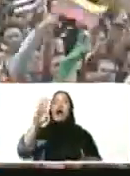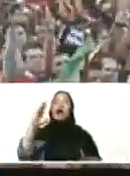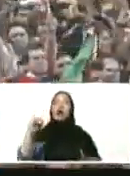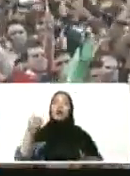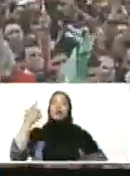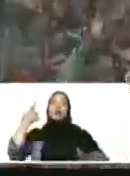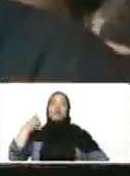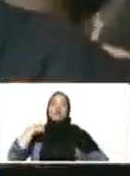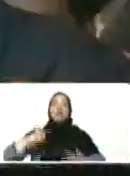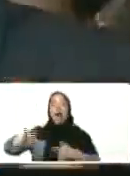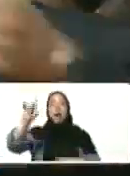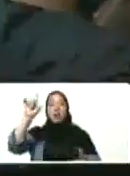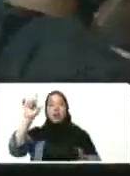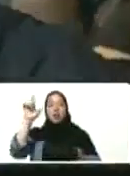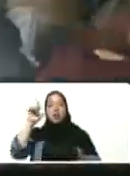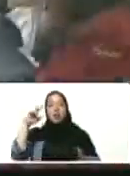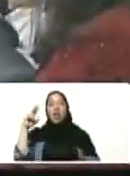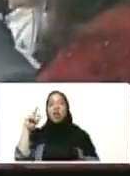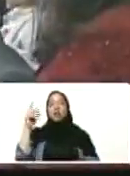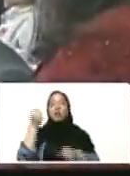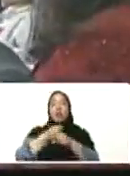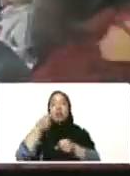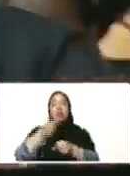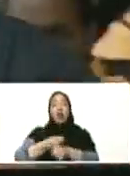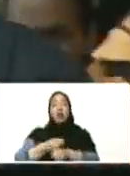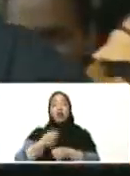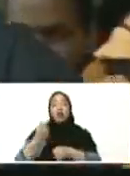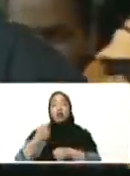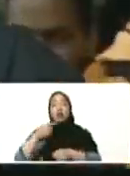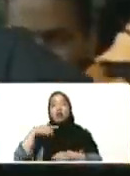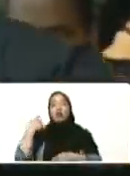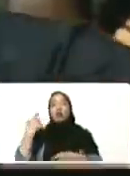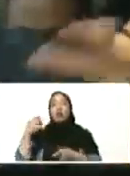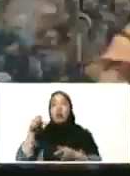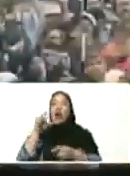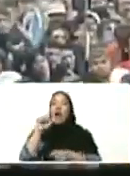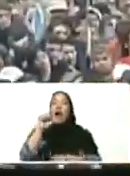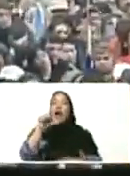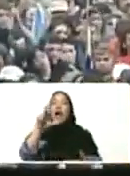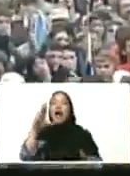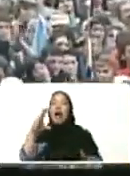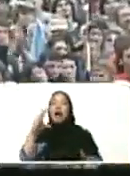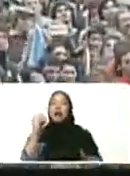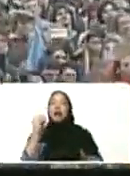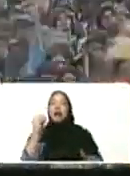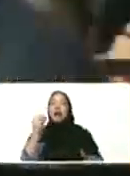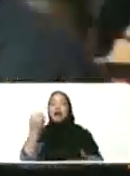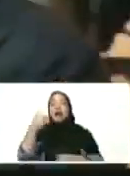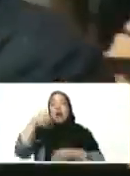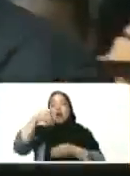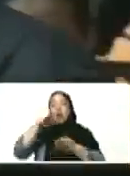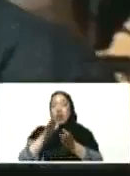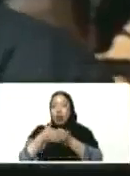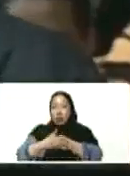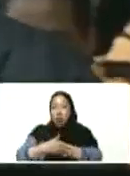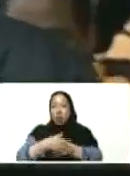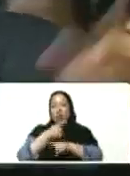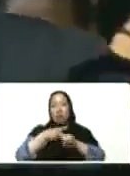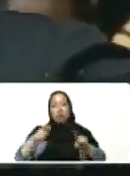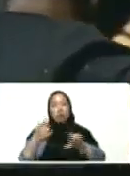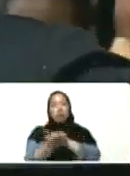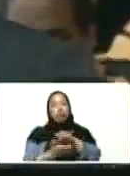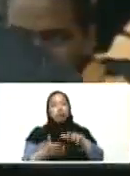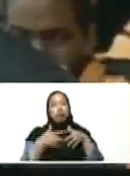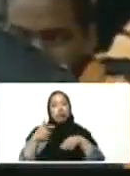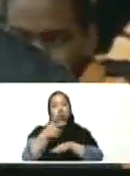carajo. Tenemos una doble tarea: enterrar el Alca y el modelo imperialista, capitalista, por